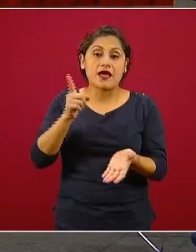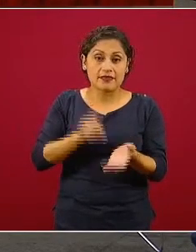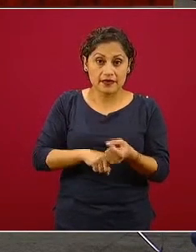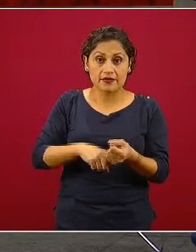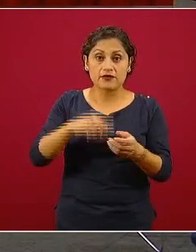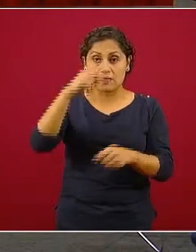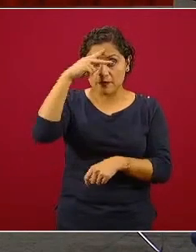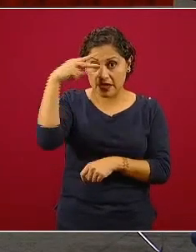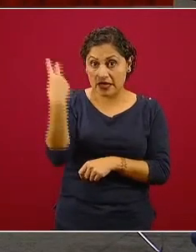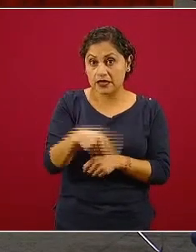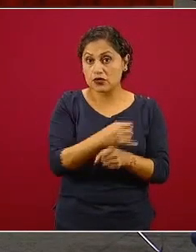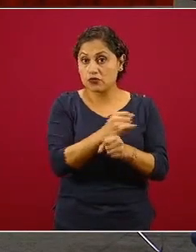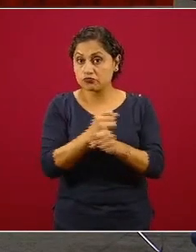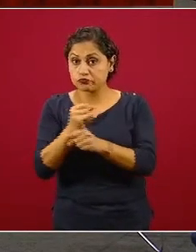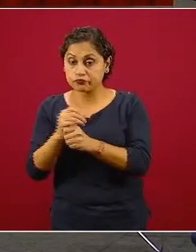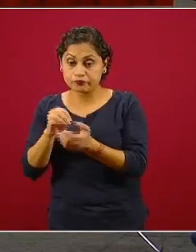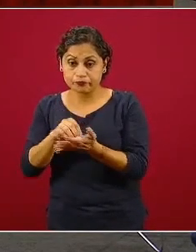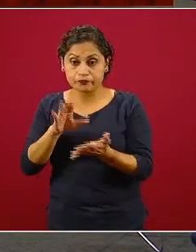Aquí está.